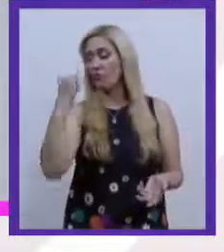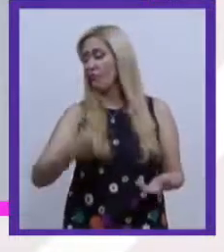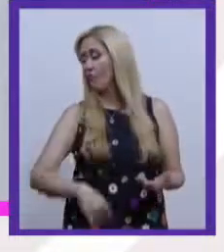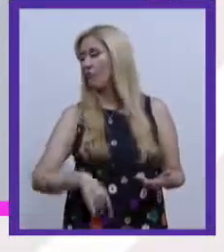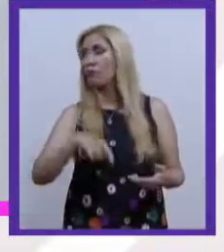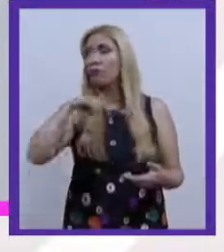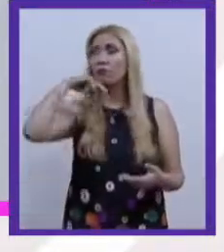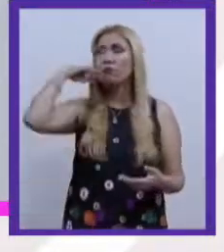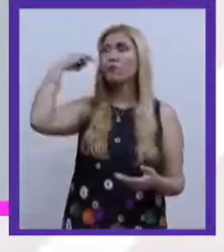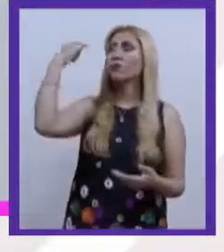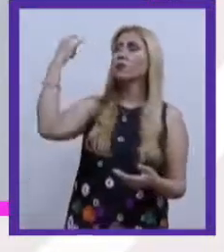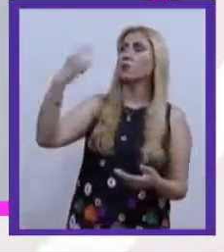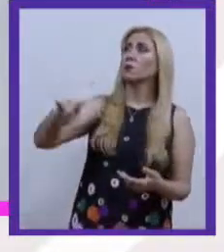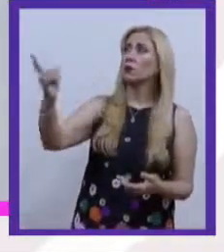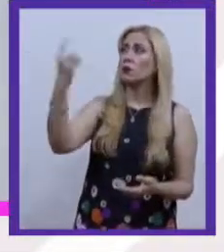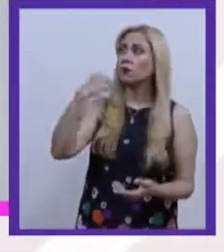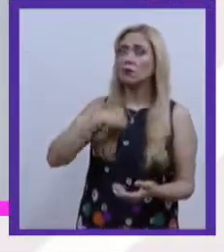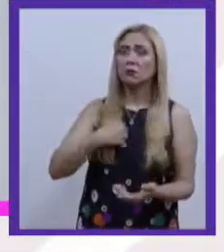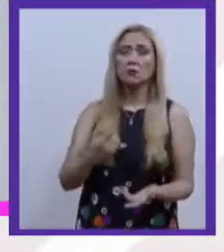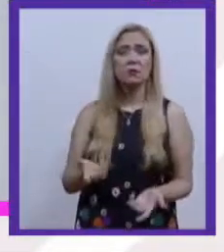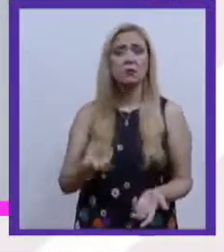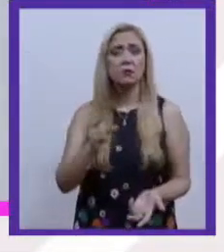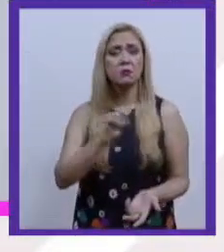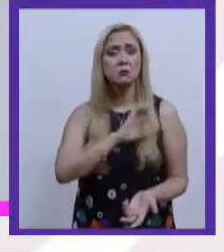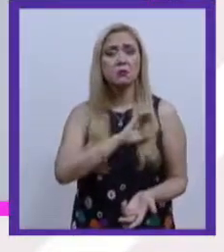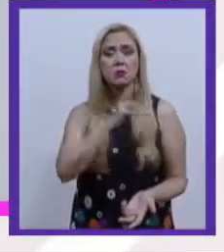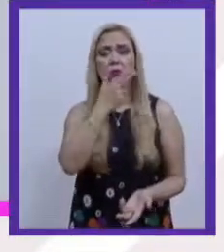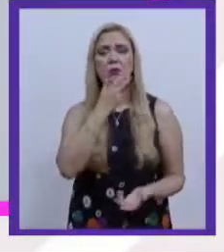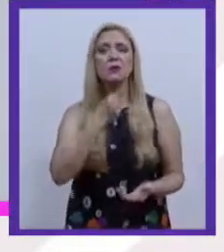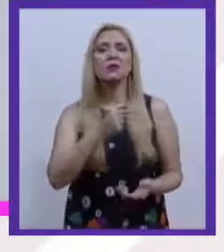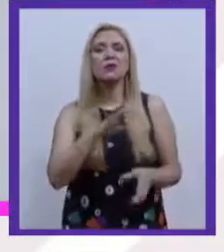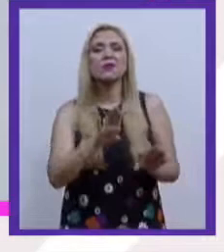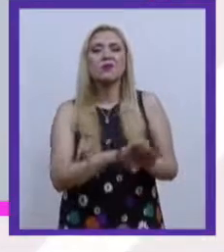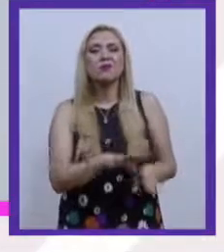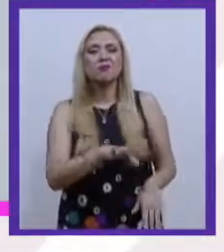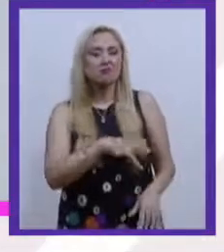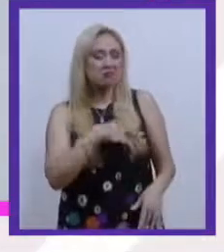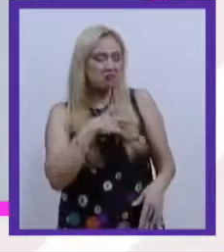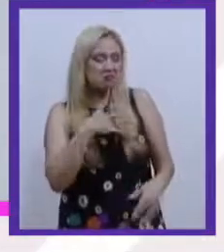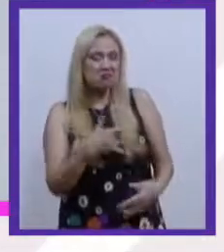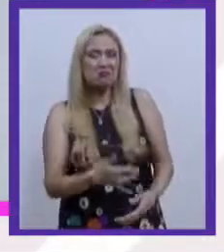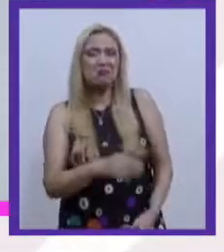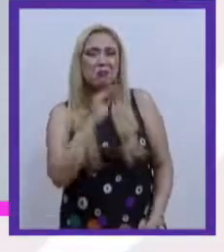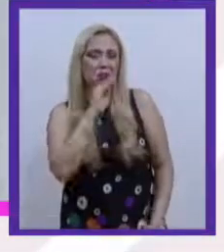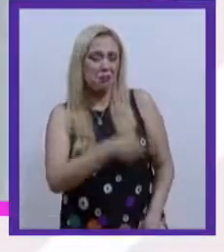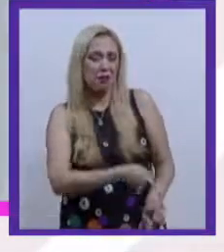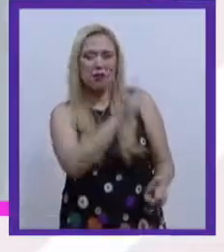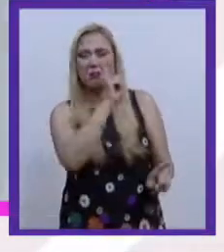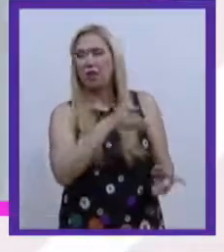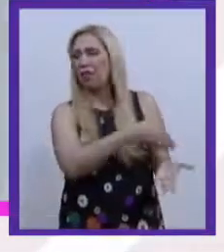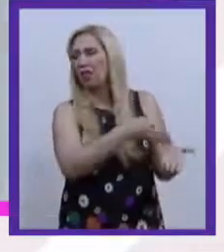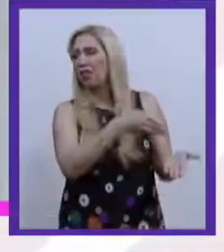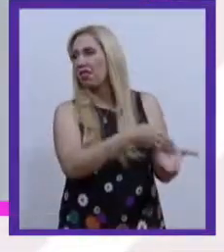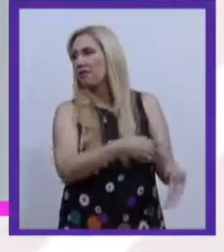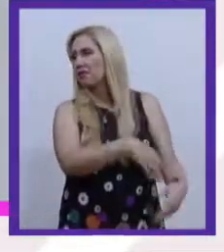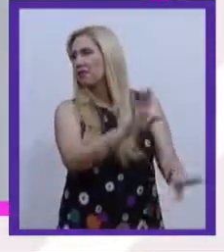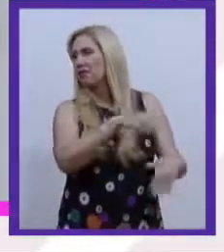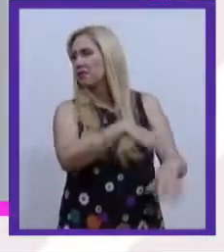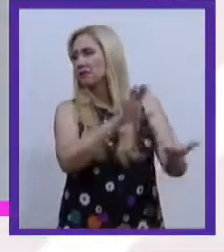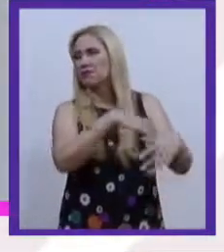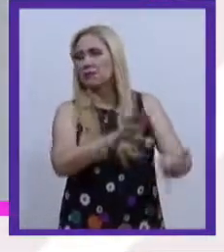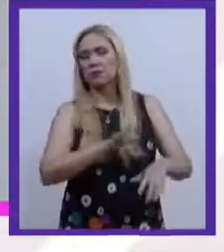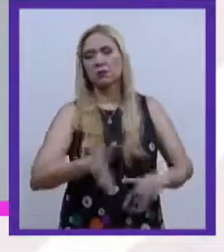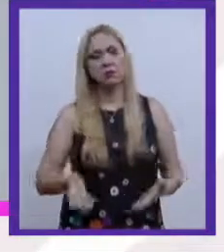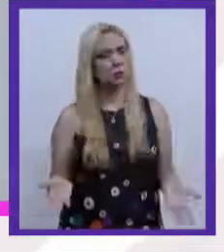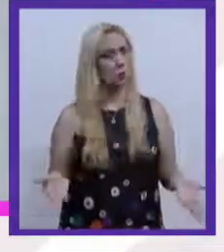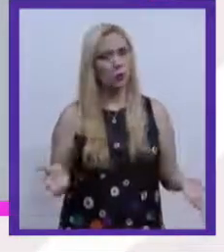que tienen los hombres frente a sus criaturas. Entonces, digamos, algo que es muy importante para la vida cotidiana, para